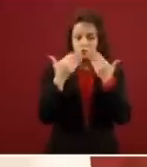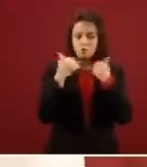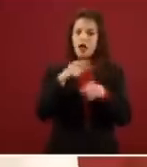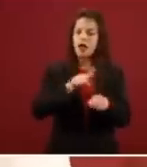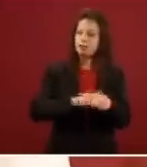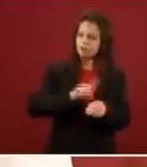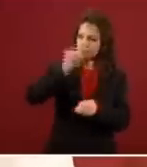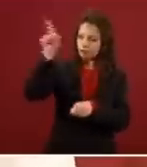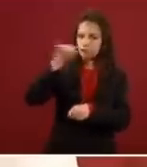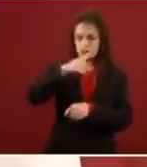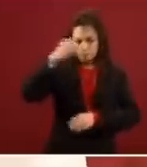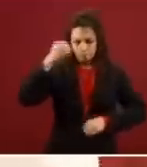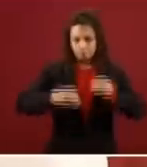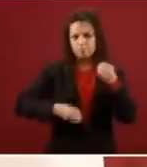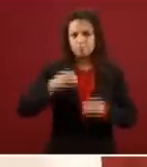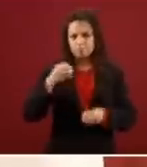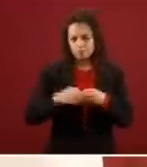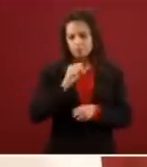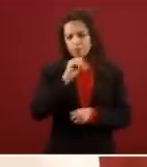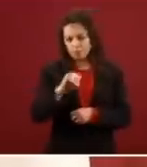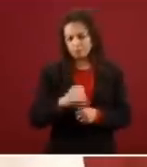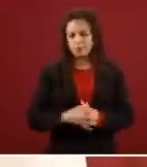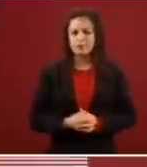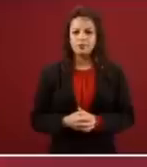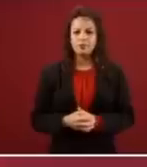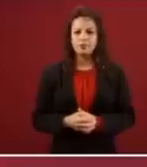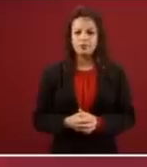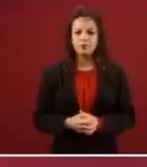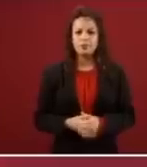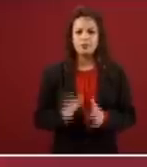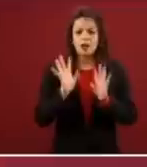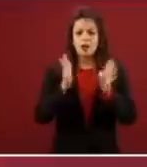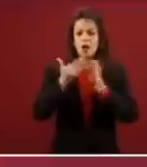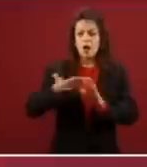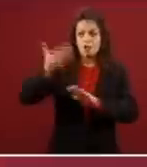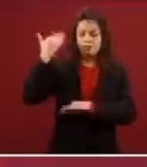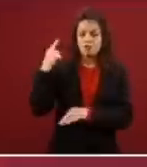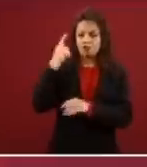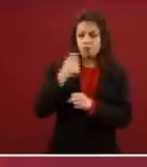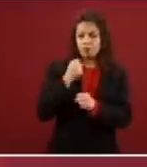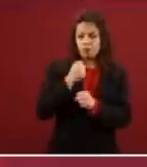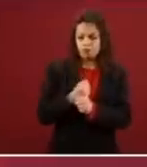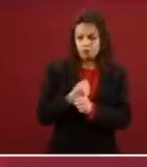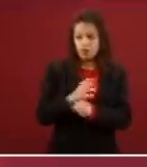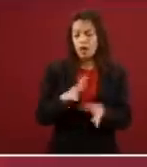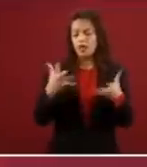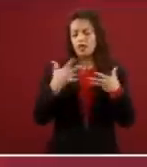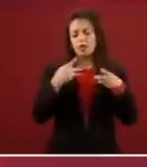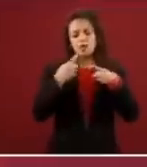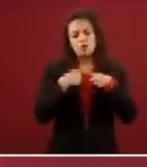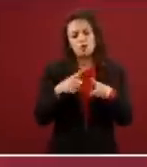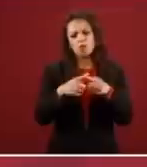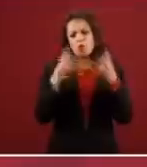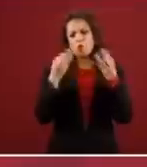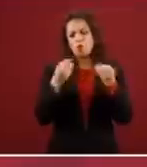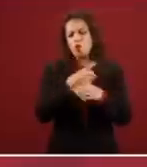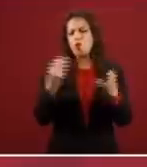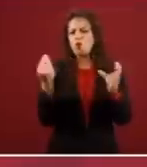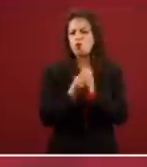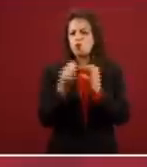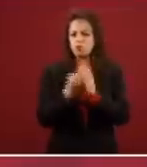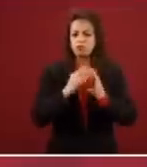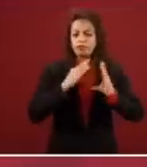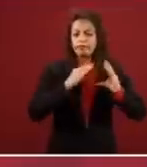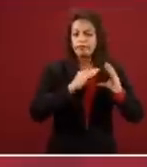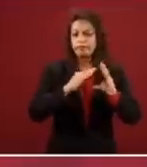tenemos tiempo, estamos desde el año pasado ya con cursos intensivos, hay más de 6,000